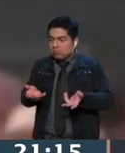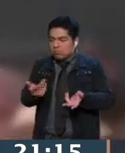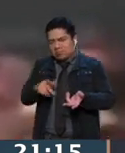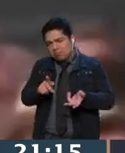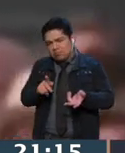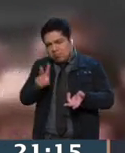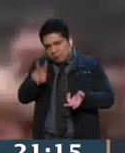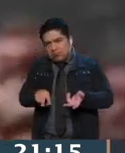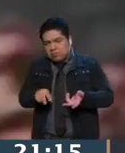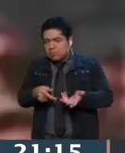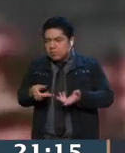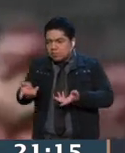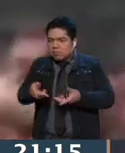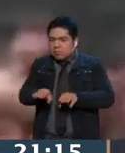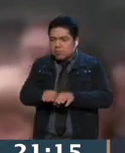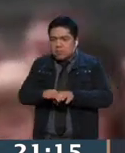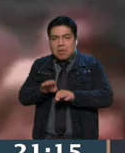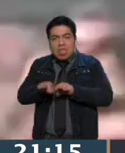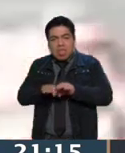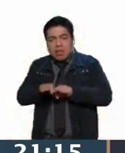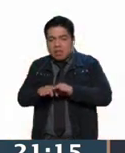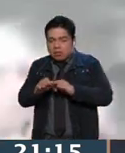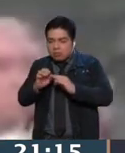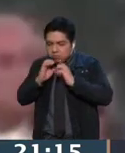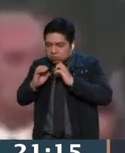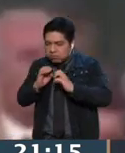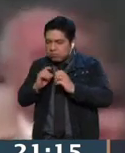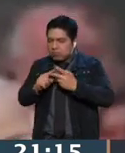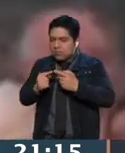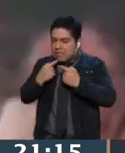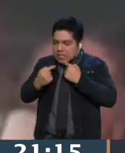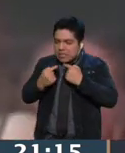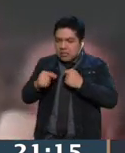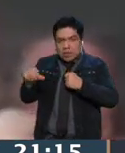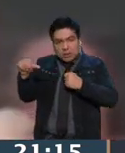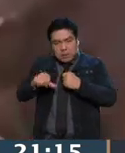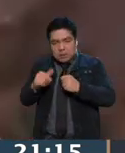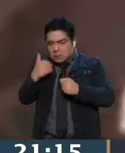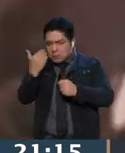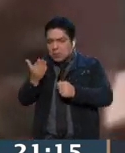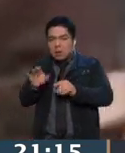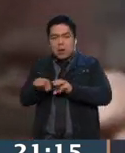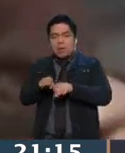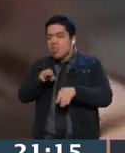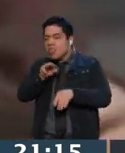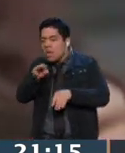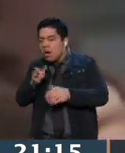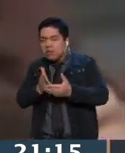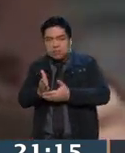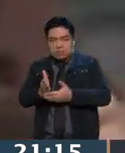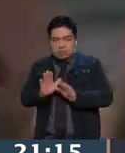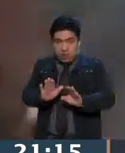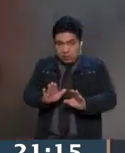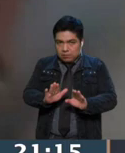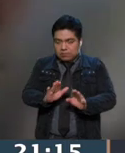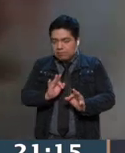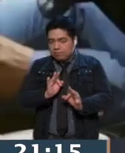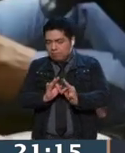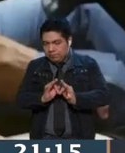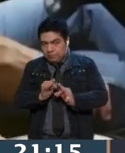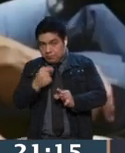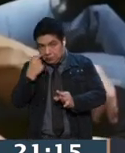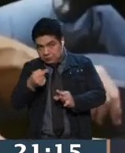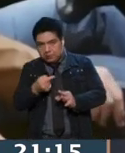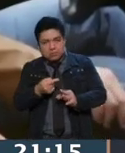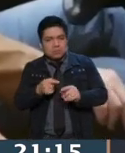cierto es que intentan intervenir en la discusión pública de hoy, ¿no? Entonces, quiero ser muy claro, independientemente de